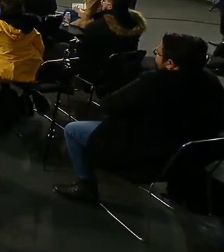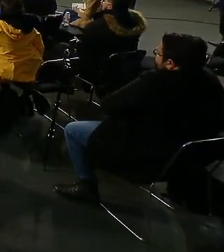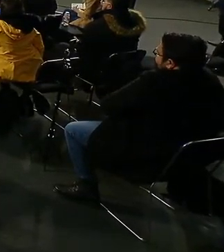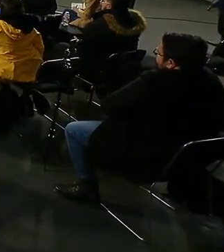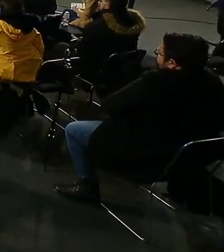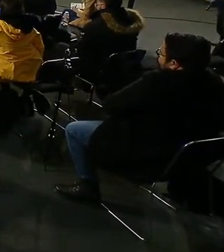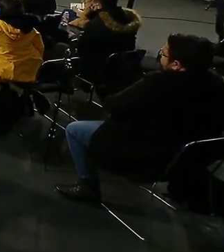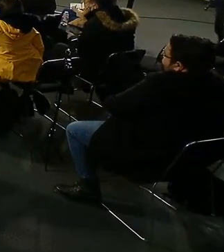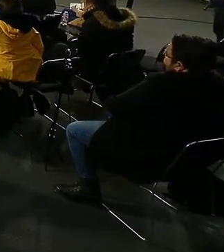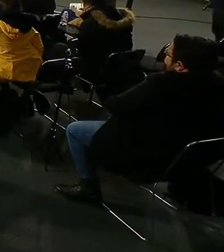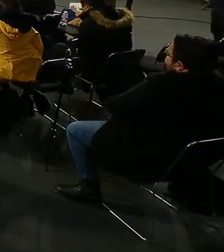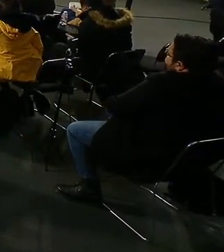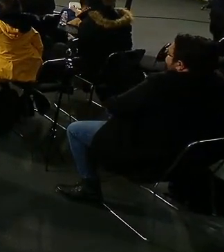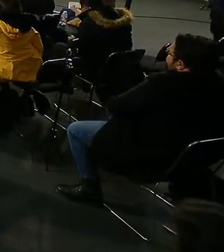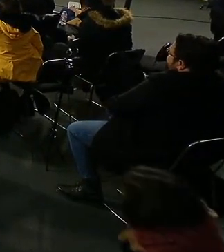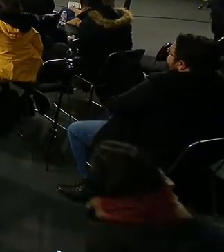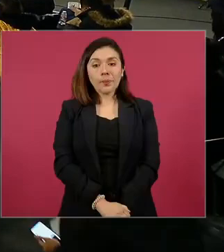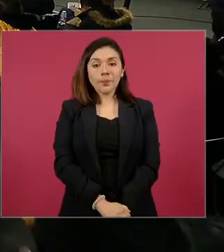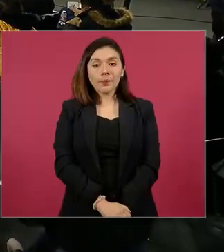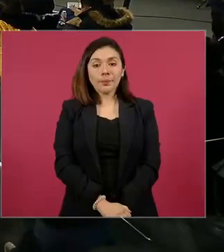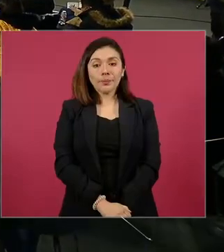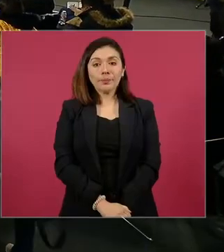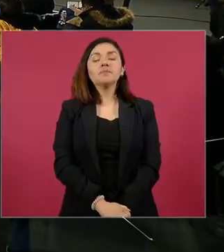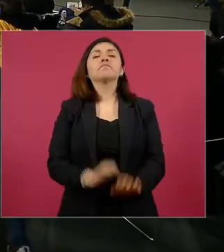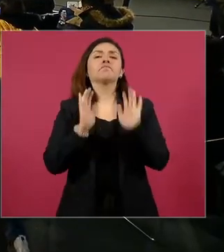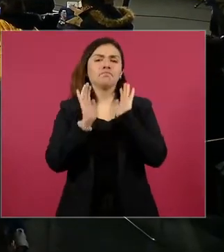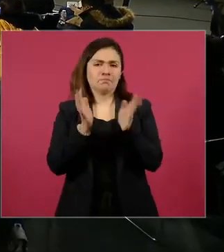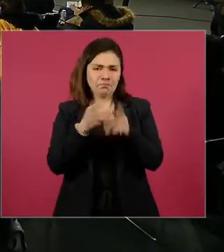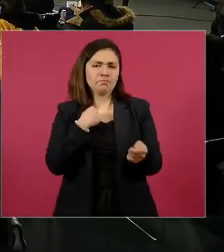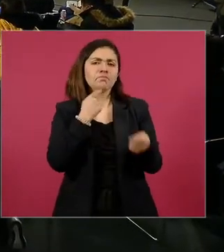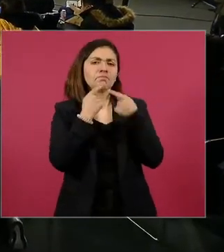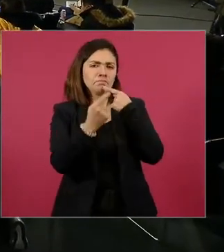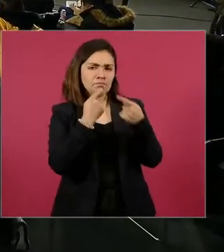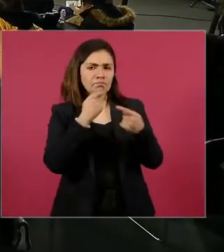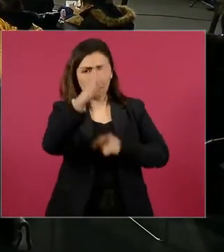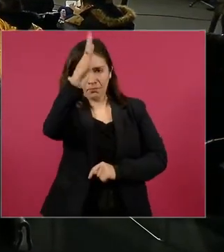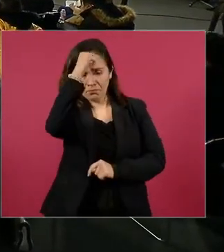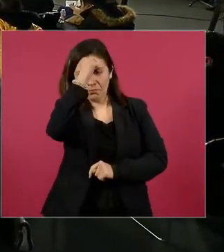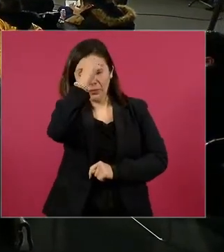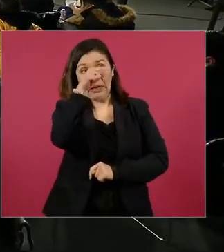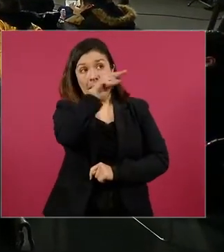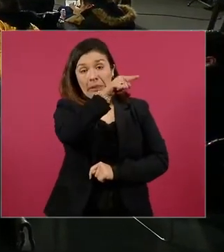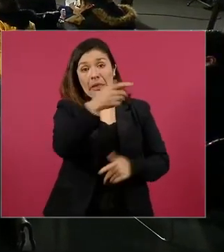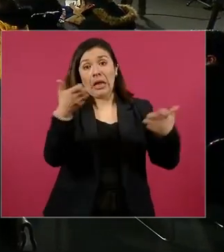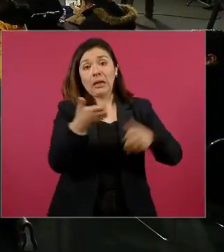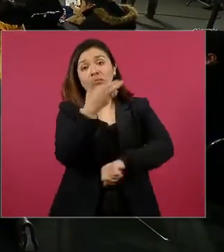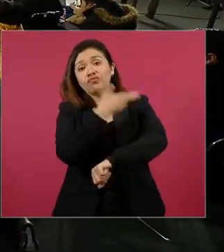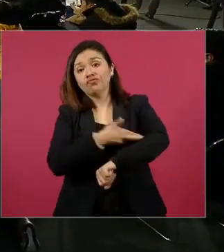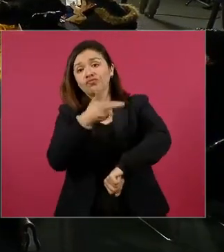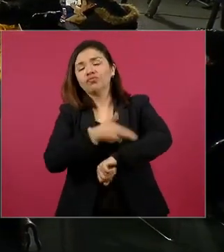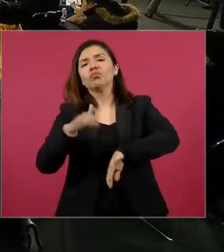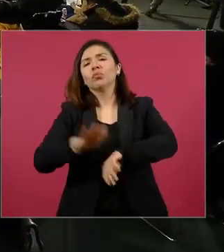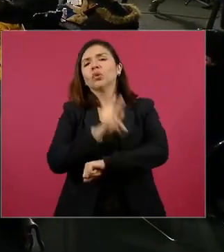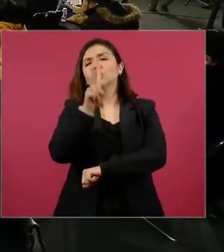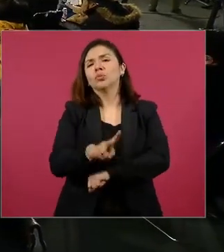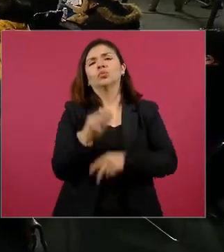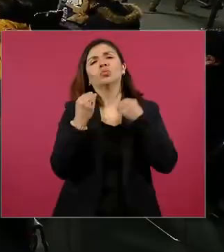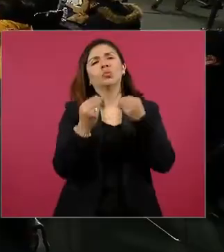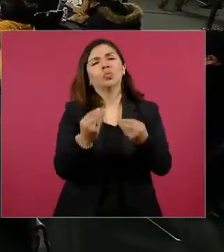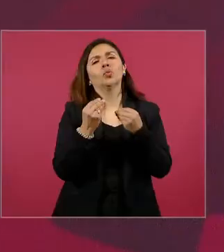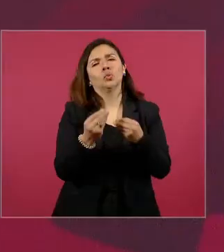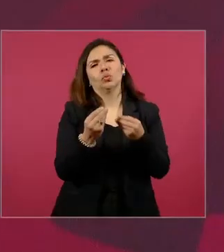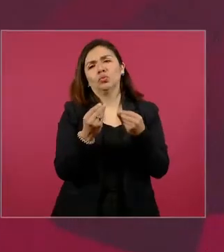Hablamos de eso y ellos están haciendo trámites. Lo que pasa es que son muchos, fueron muchos, y llegó el